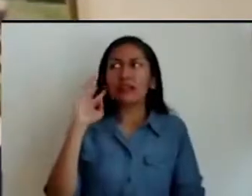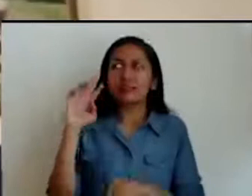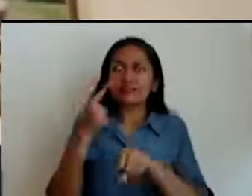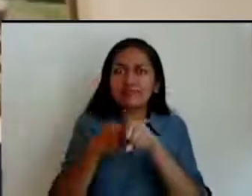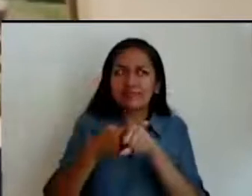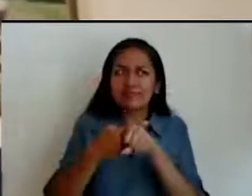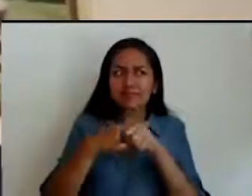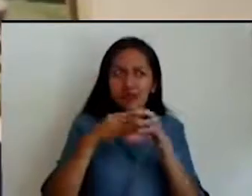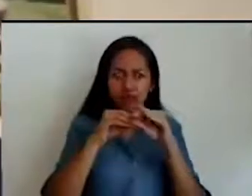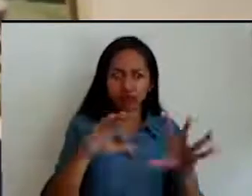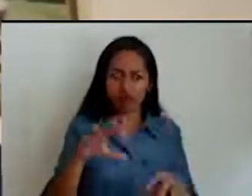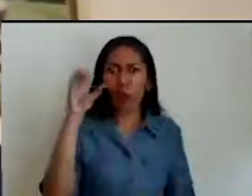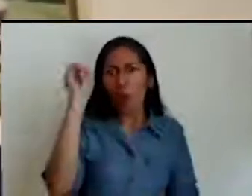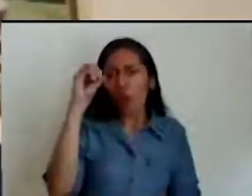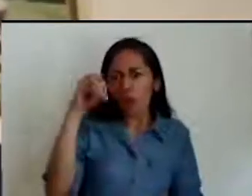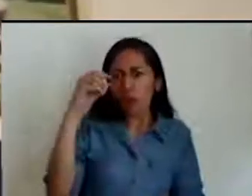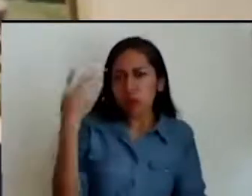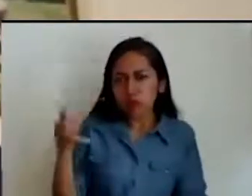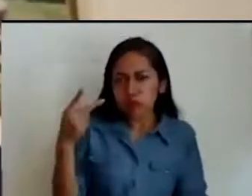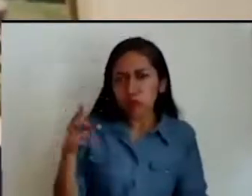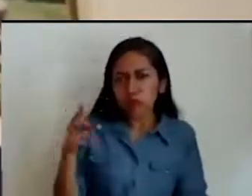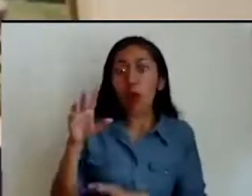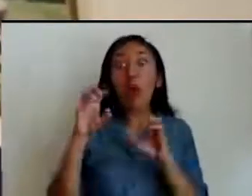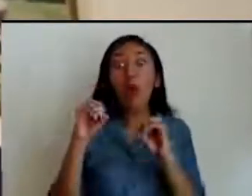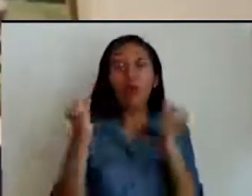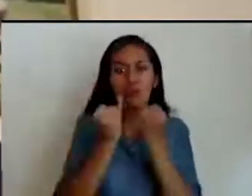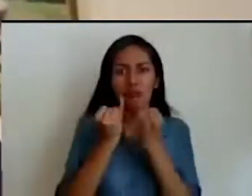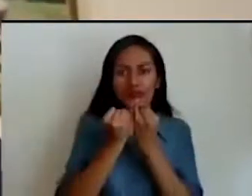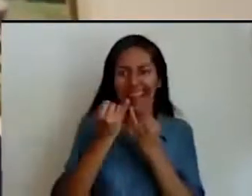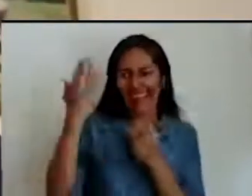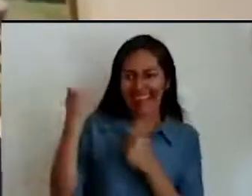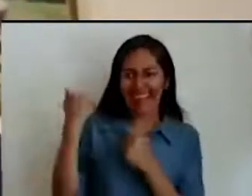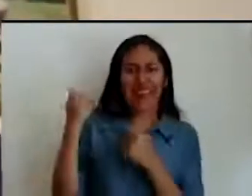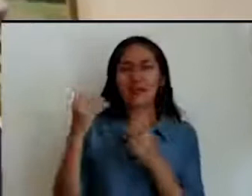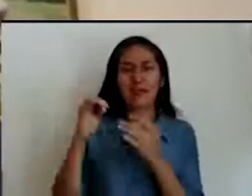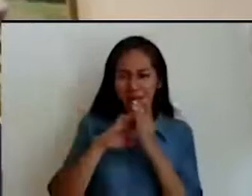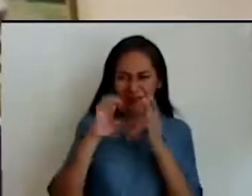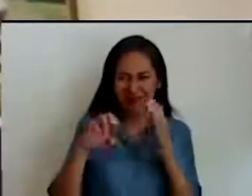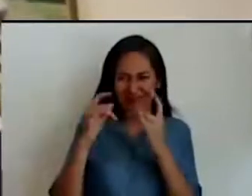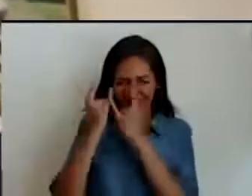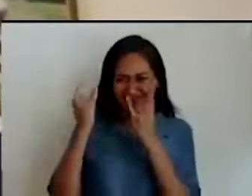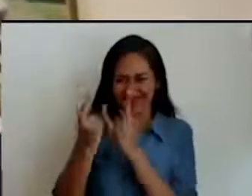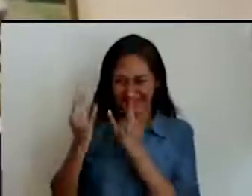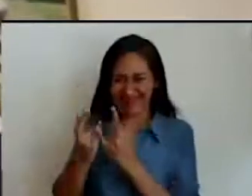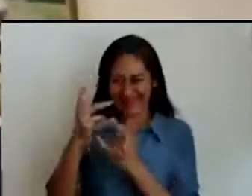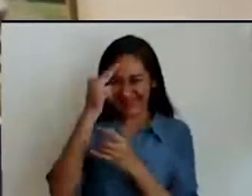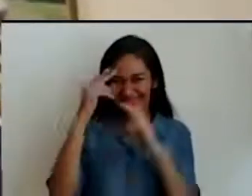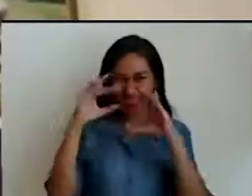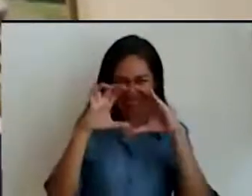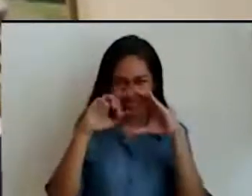venecianas que conmemoran y representan las OCLE y lo que sucede en la